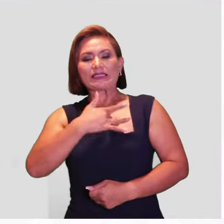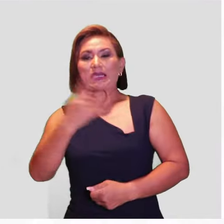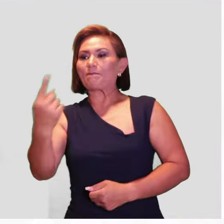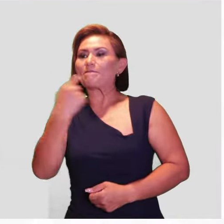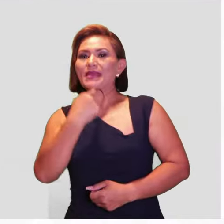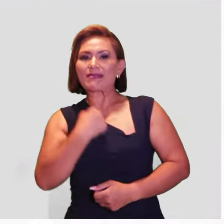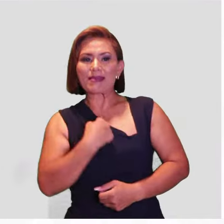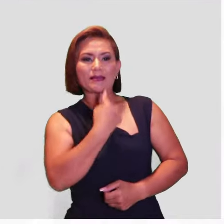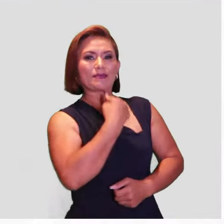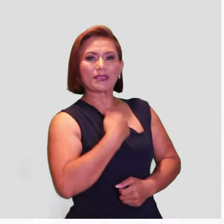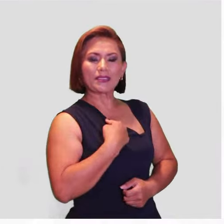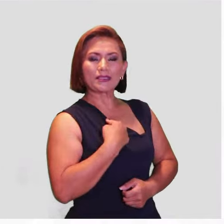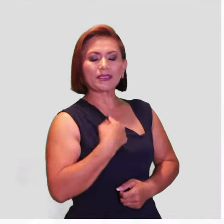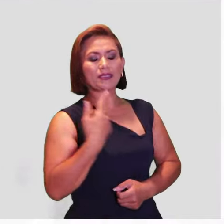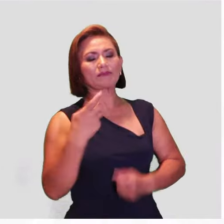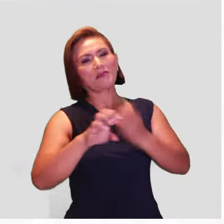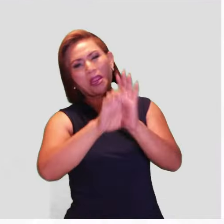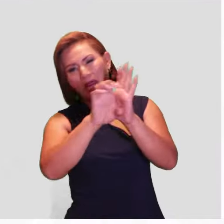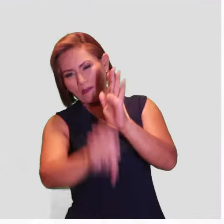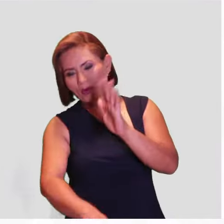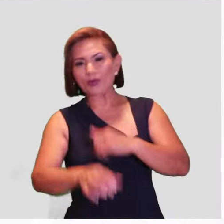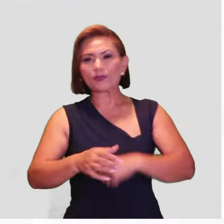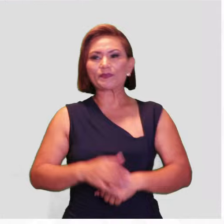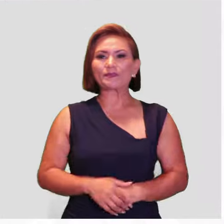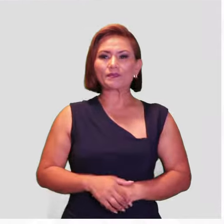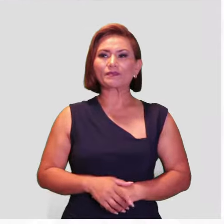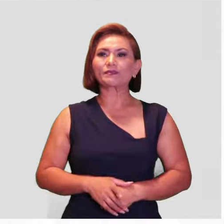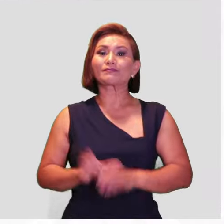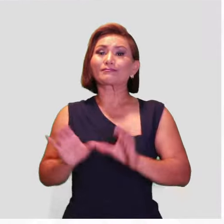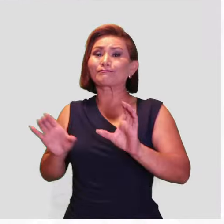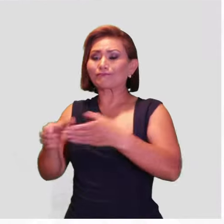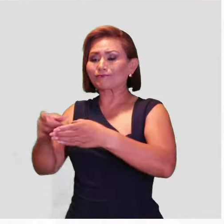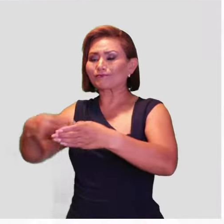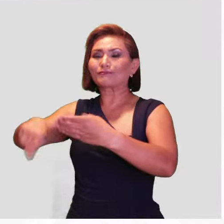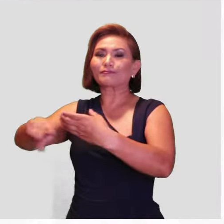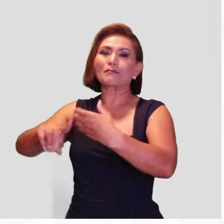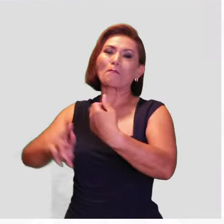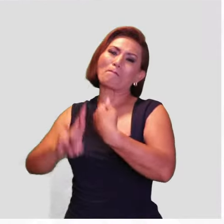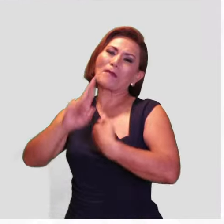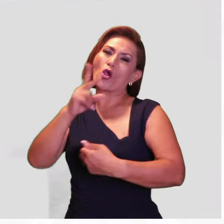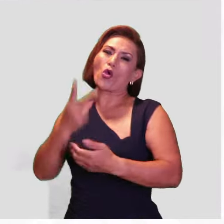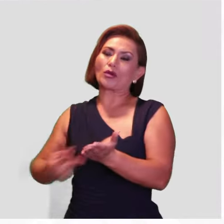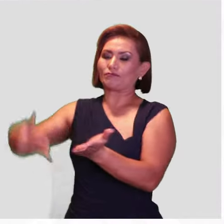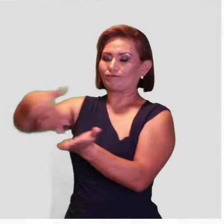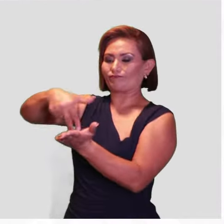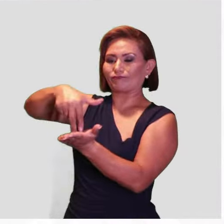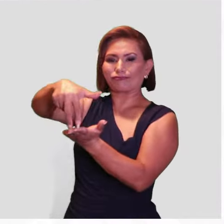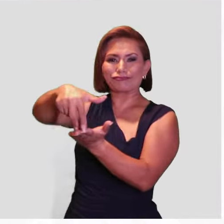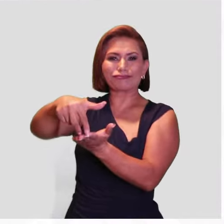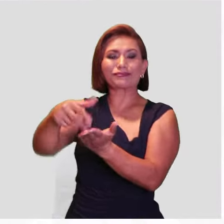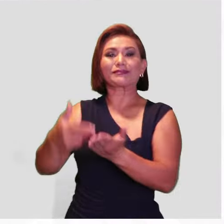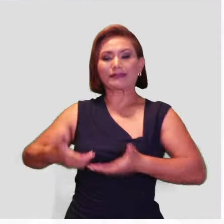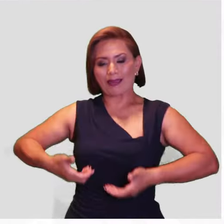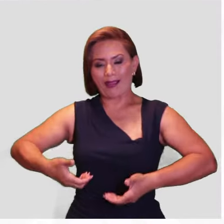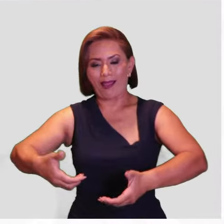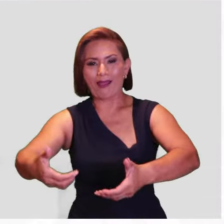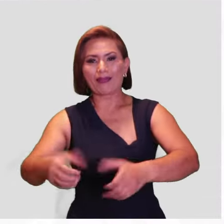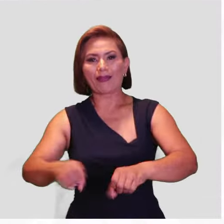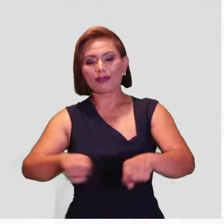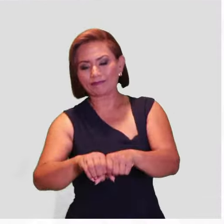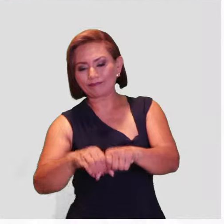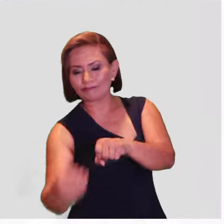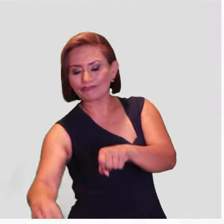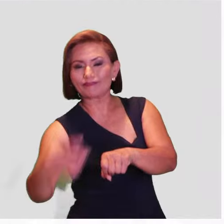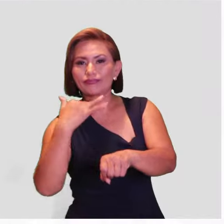comentan. Cosas, por ejemplo, de la mejora en sus comunidades, banquetas, calles, drenaje, el asunto del